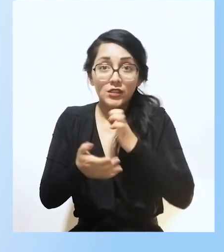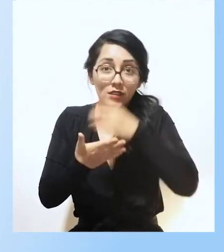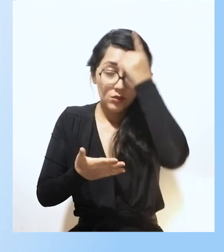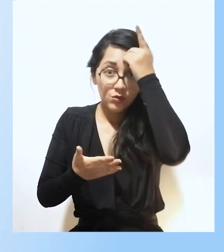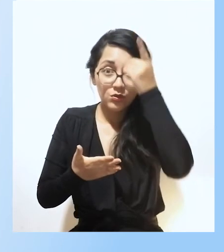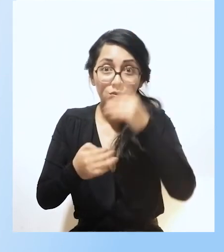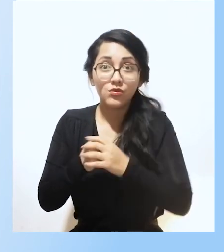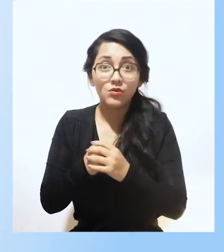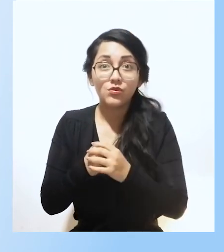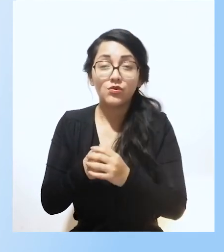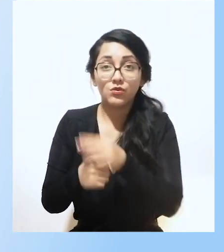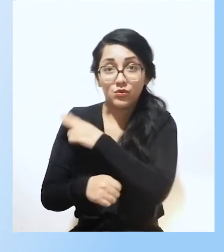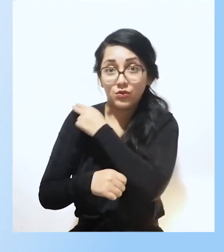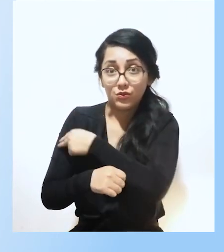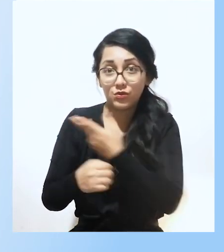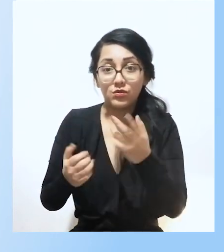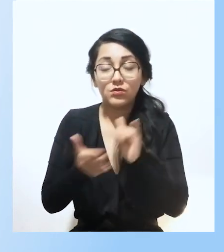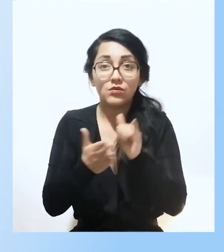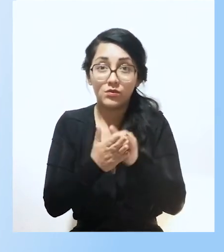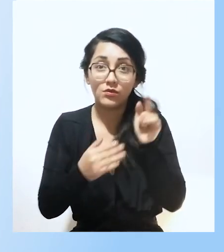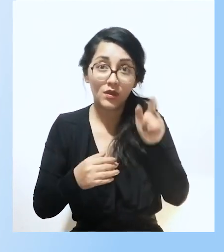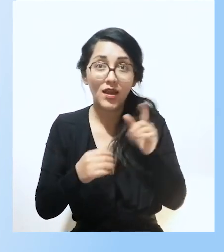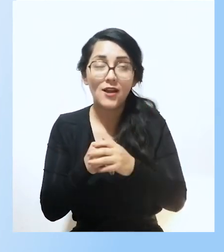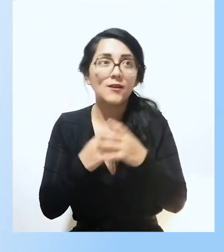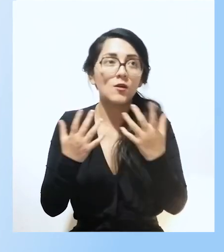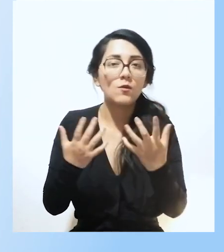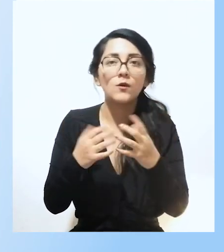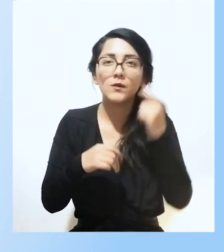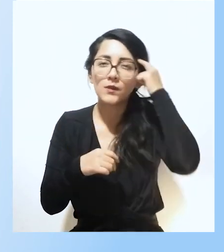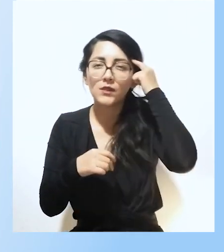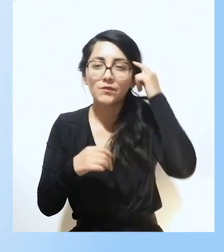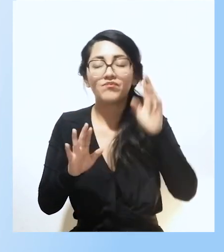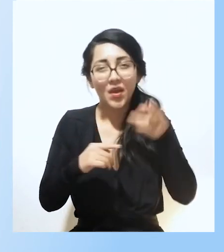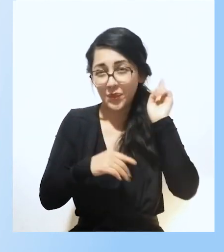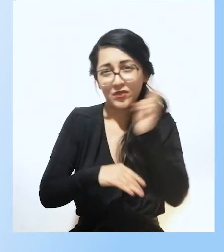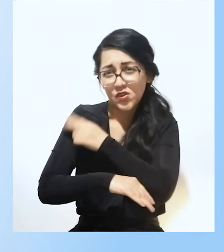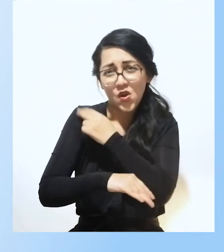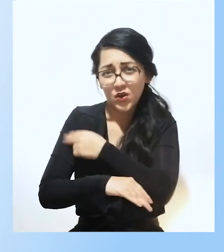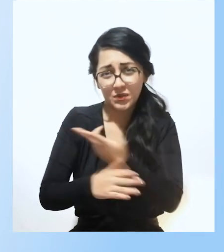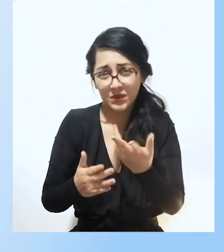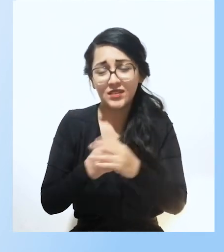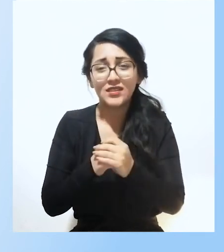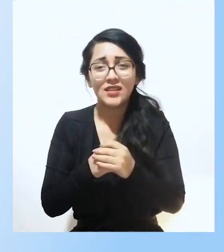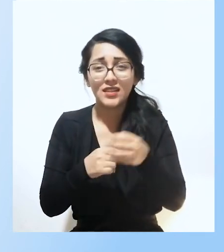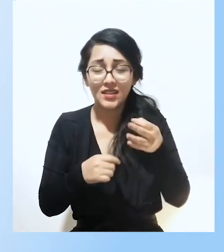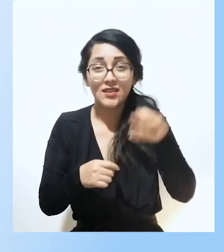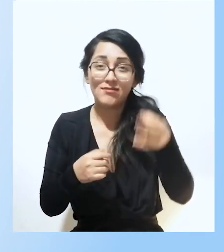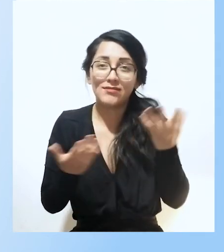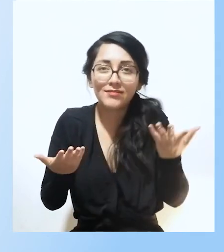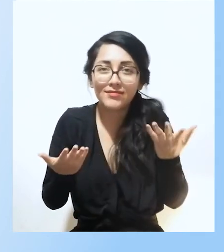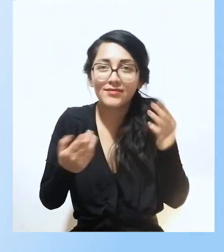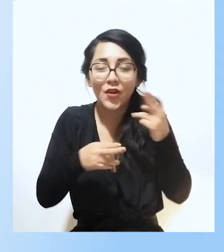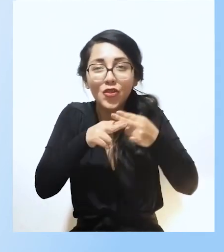contemplar previamente a su actuación en el hogar. Vamos a ver, el profesional de la educación, como su nombre